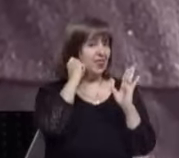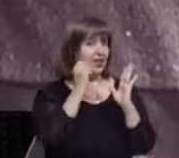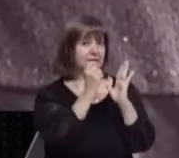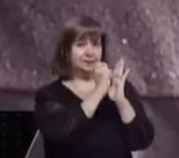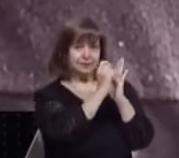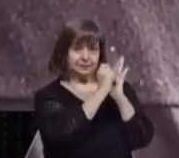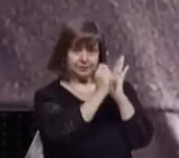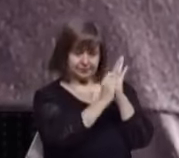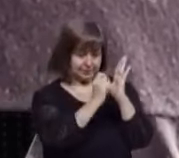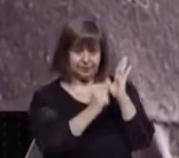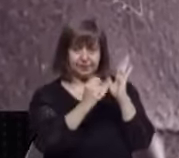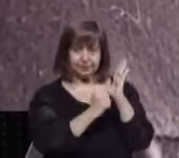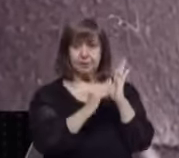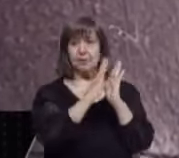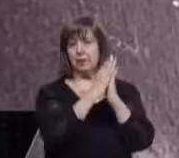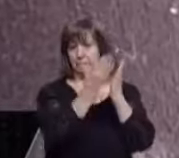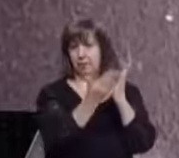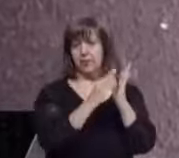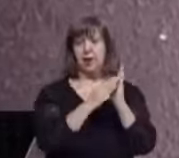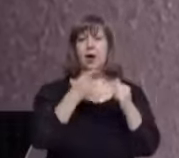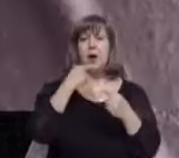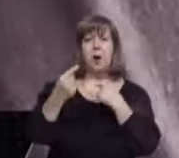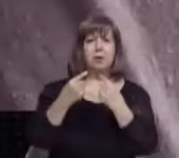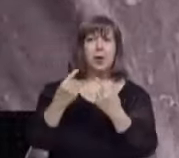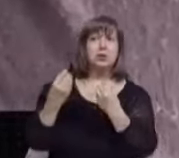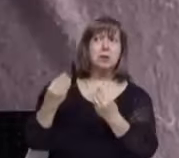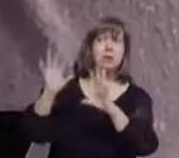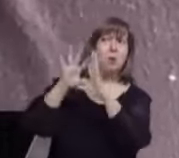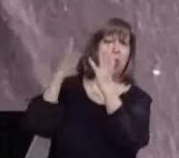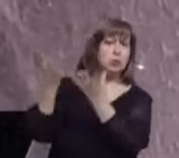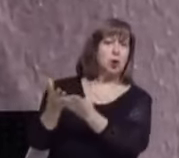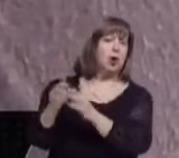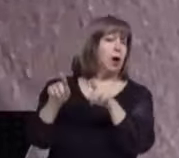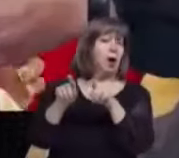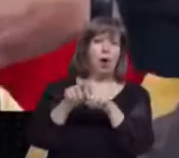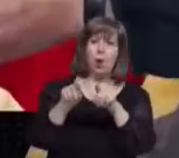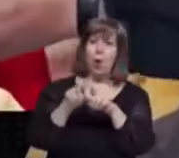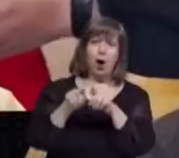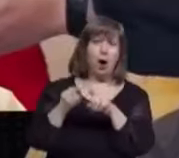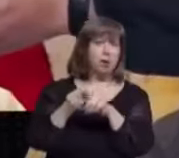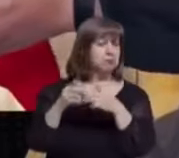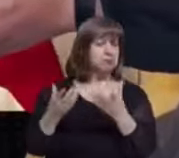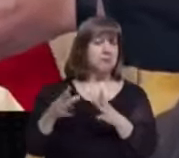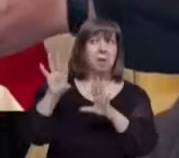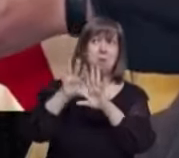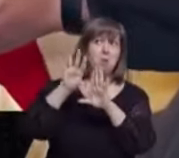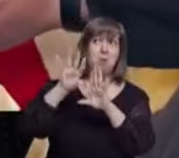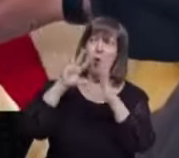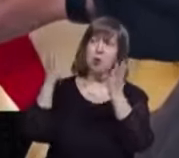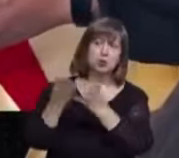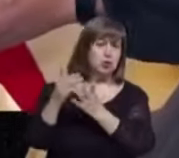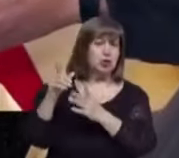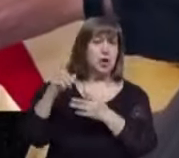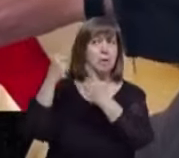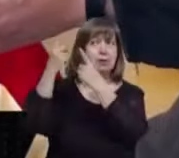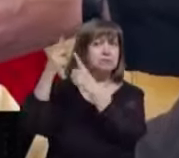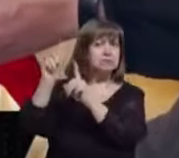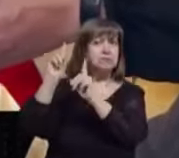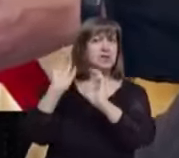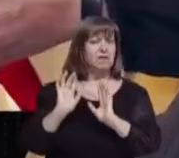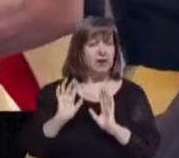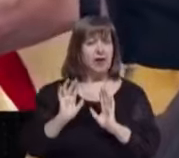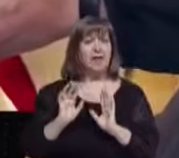las mendocinas. La caída es general en todos los países. Argentina está haciendo un trabajo muy bueno de volver a subir las coberturas. Ha habido un cambio también en cómo